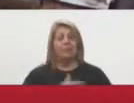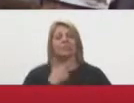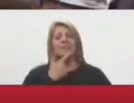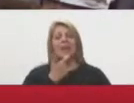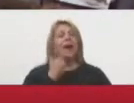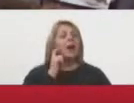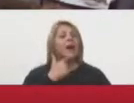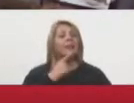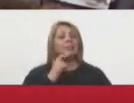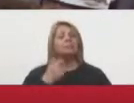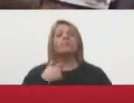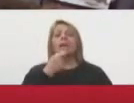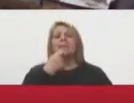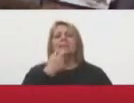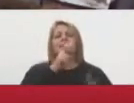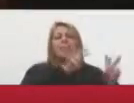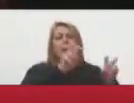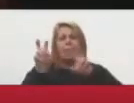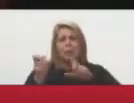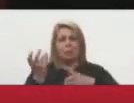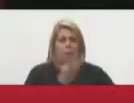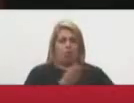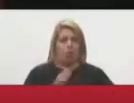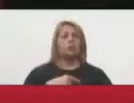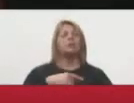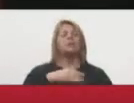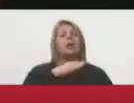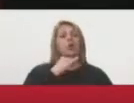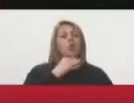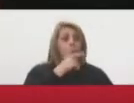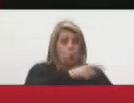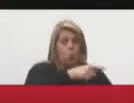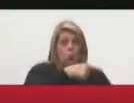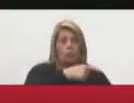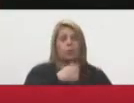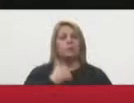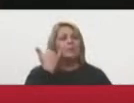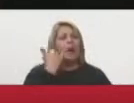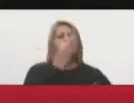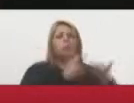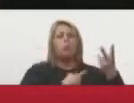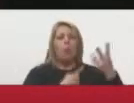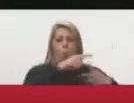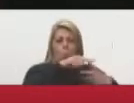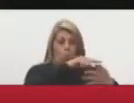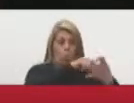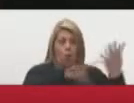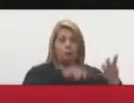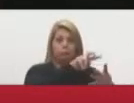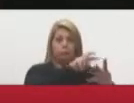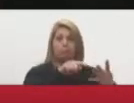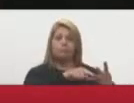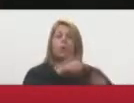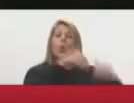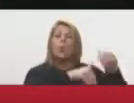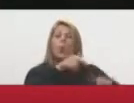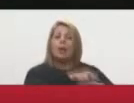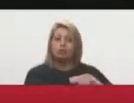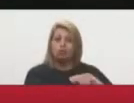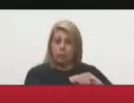Es si los pliegos de Jujuy, los cuatro pliegos de Jujuy, los van a votar con